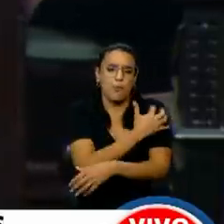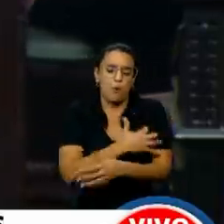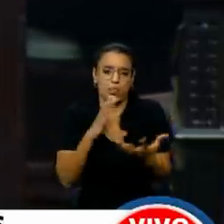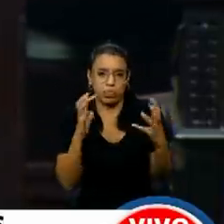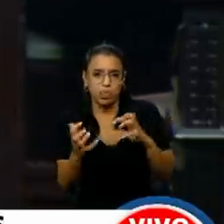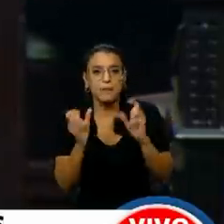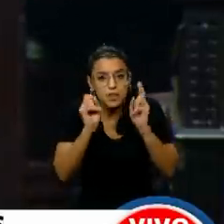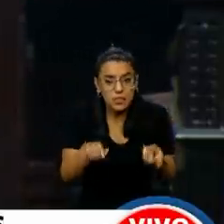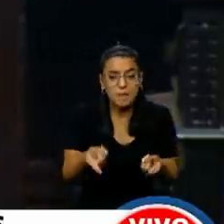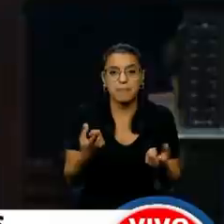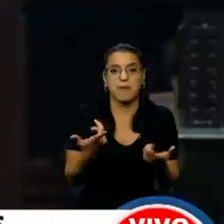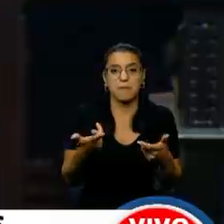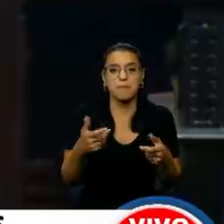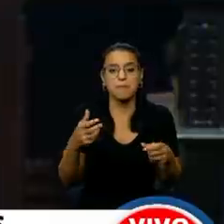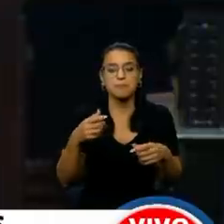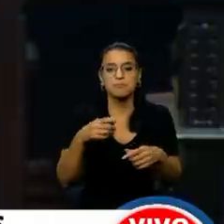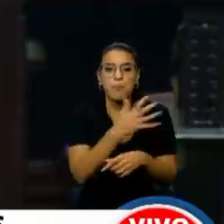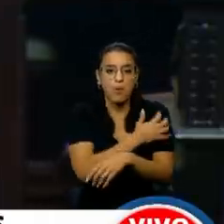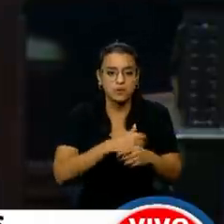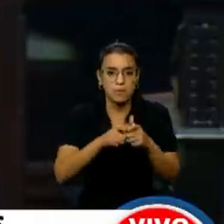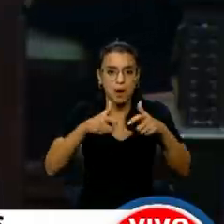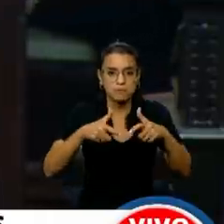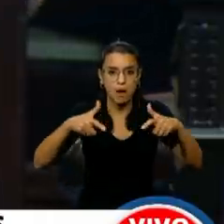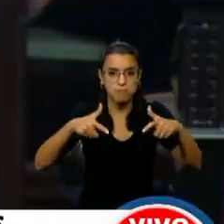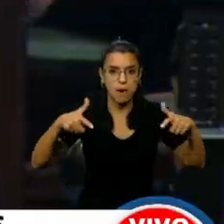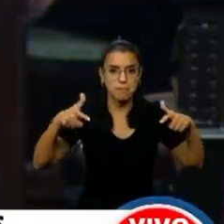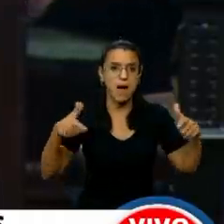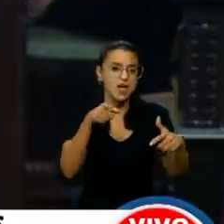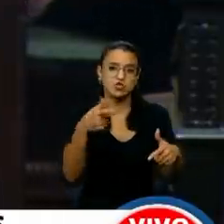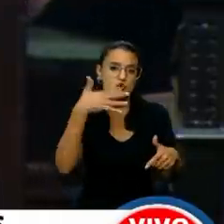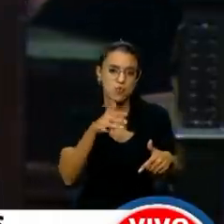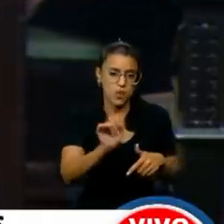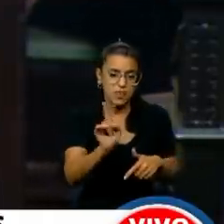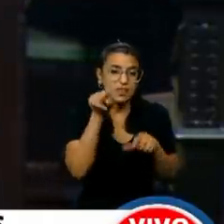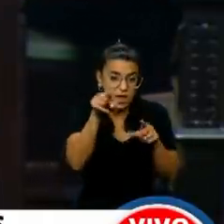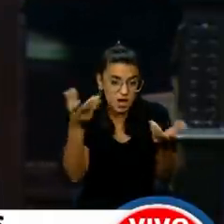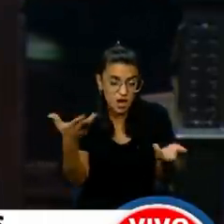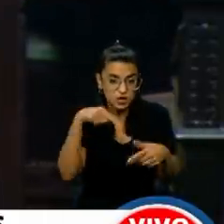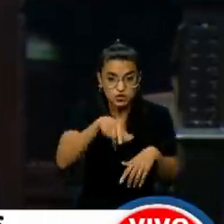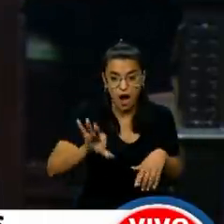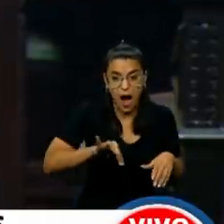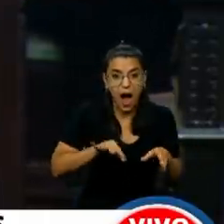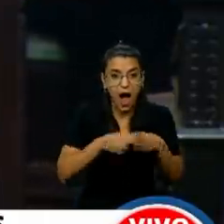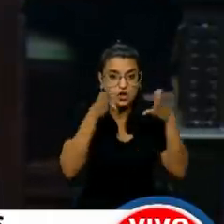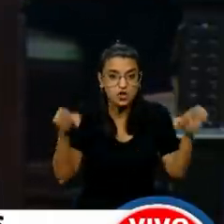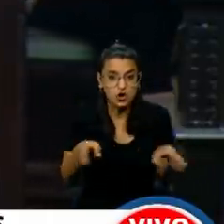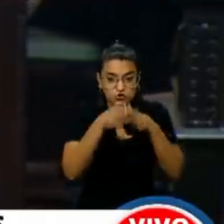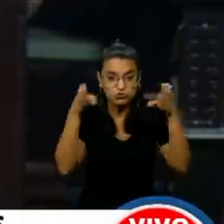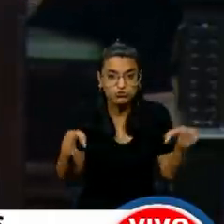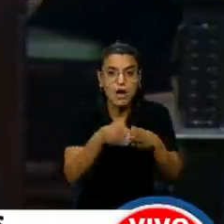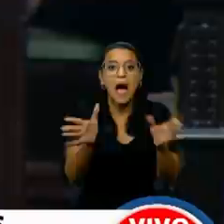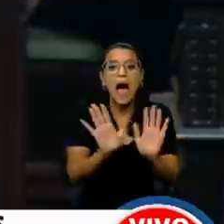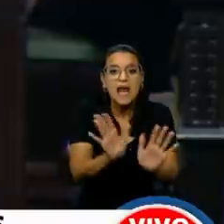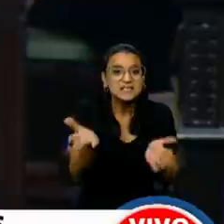sino que cada vez genera más pobreza y eso es lo que no están entendiendo eso es lo que está pasando durante estos años en la argentina